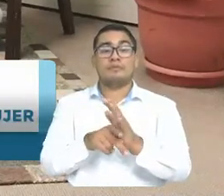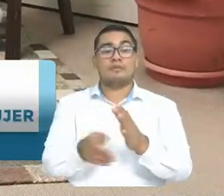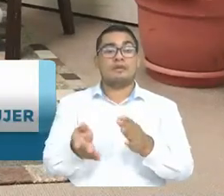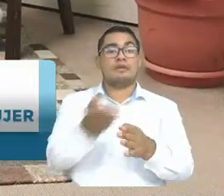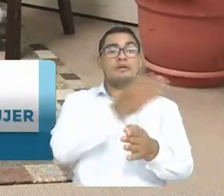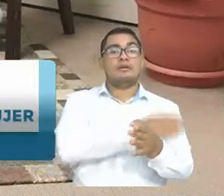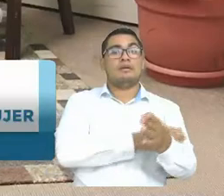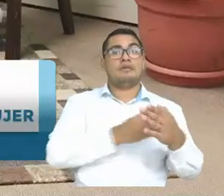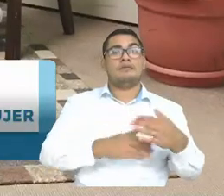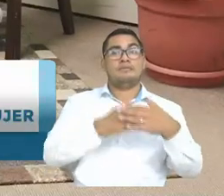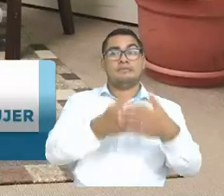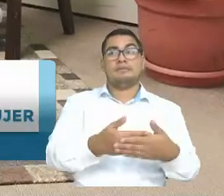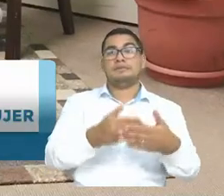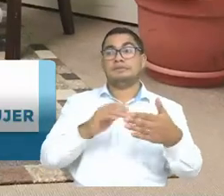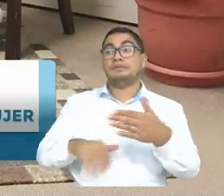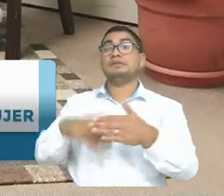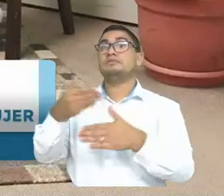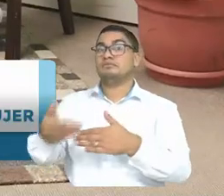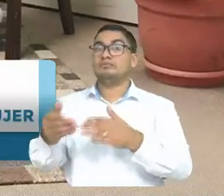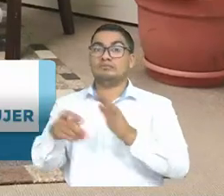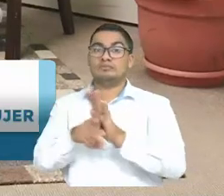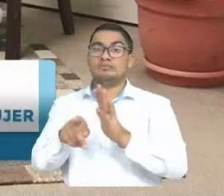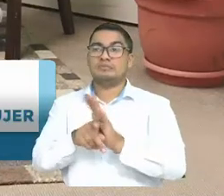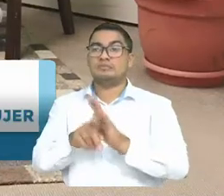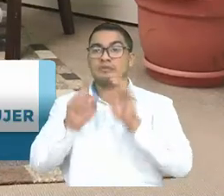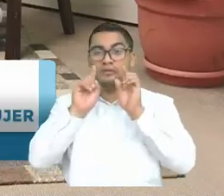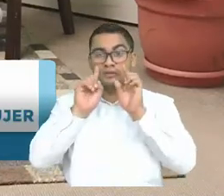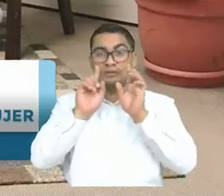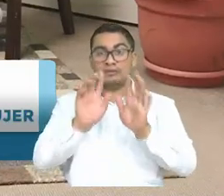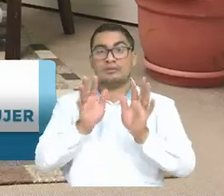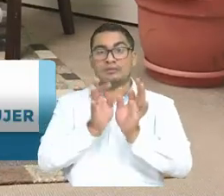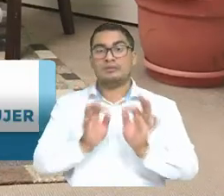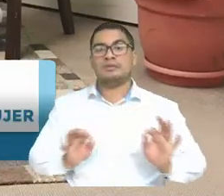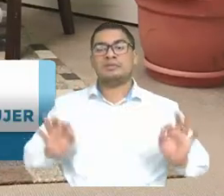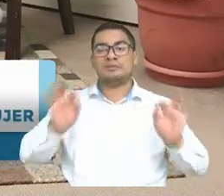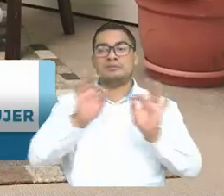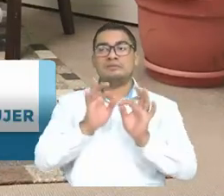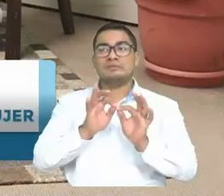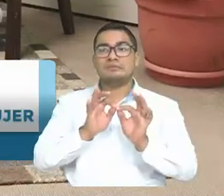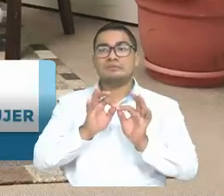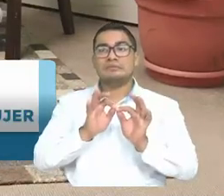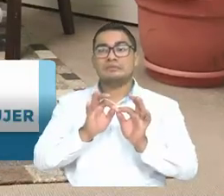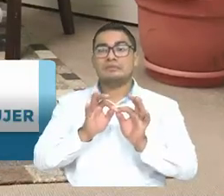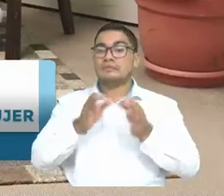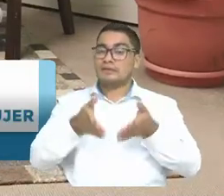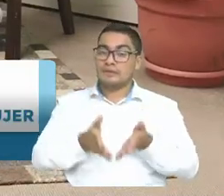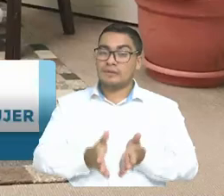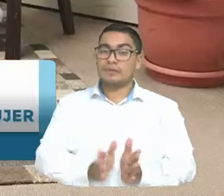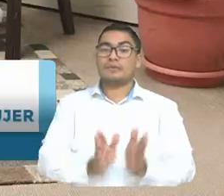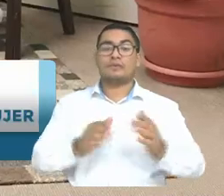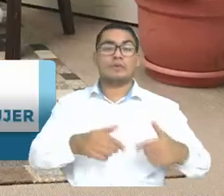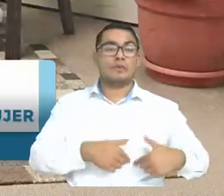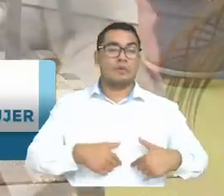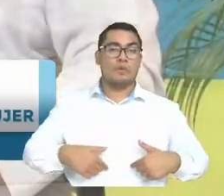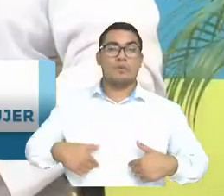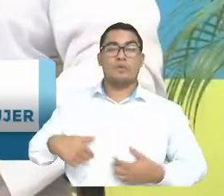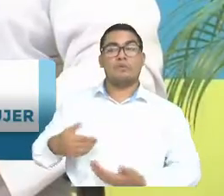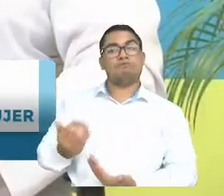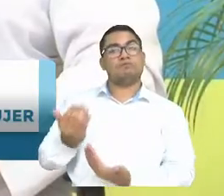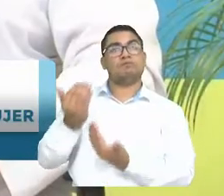estaba embarazada. Entonces, uno de los cuidados principales en el parto, ya sea por cesárea o parto